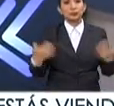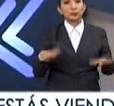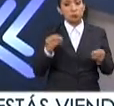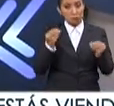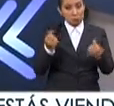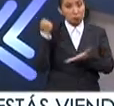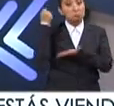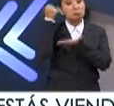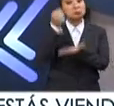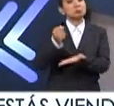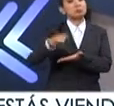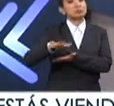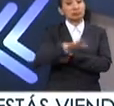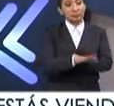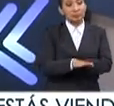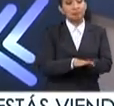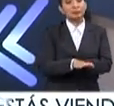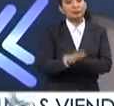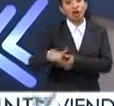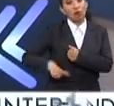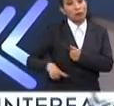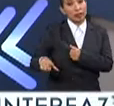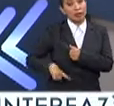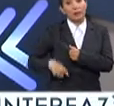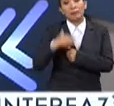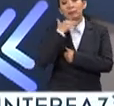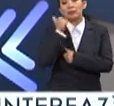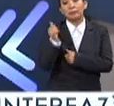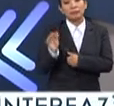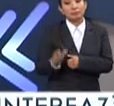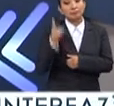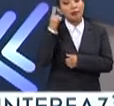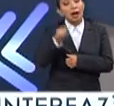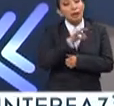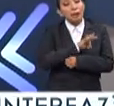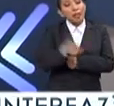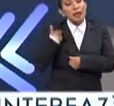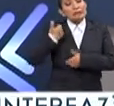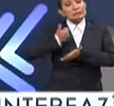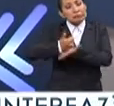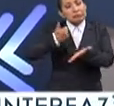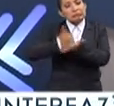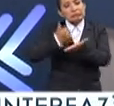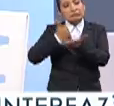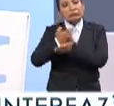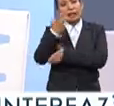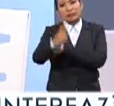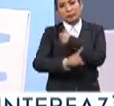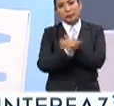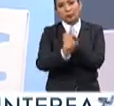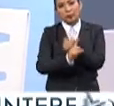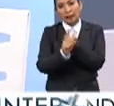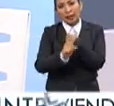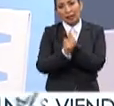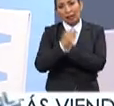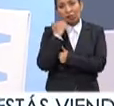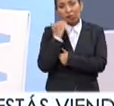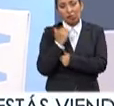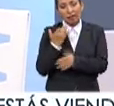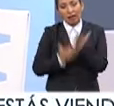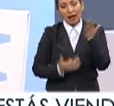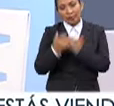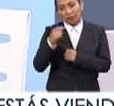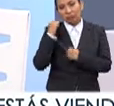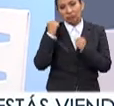inversión por parte del gobierno alemán para poder subsanar este tipo de deficiencias que